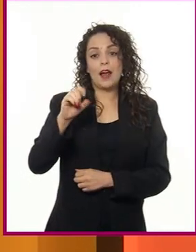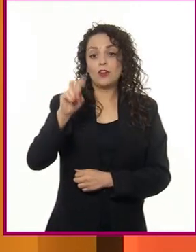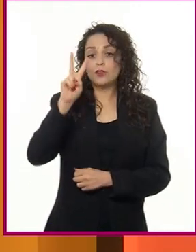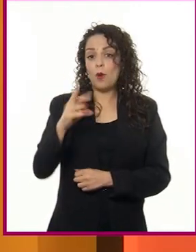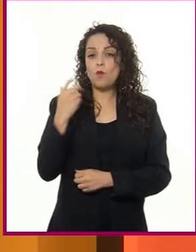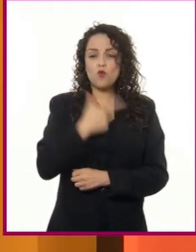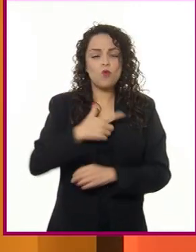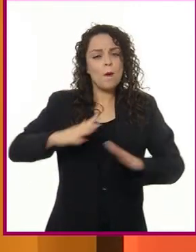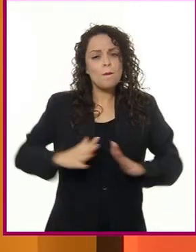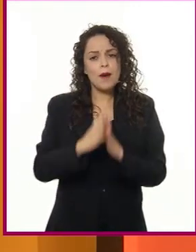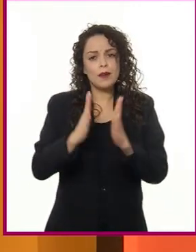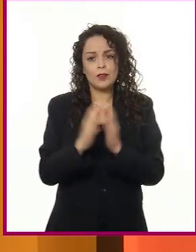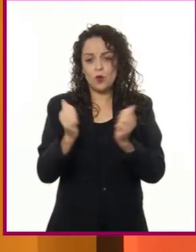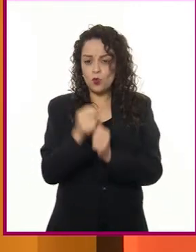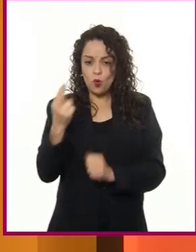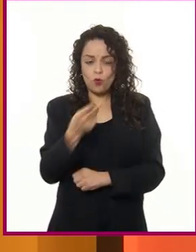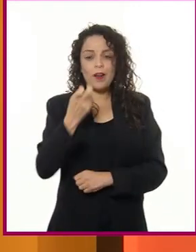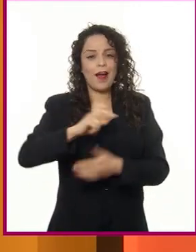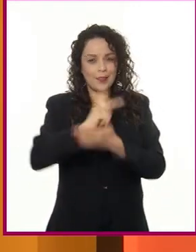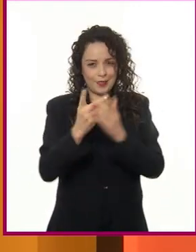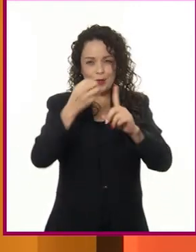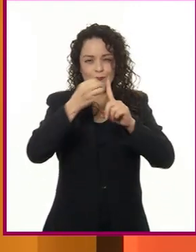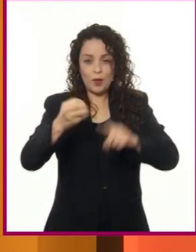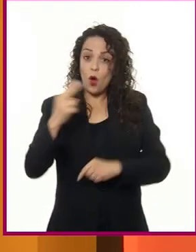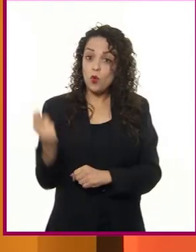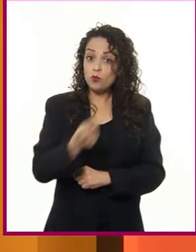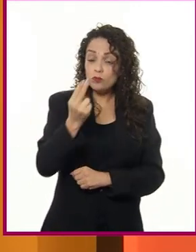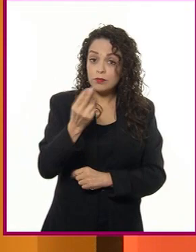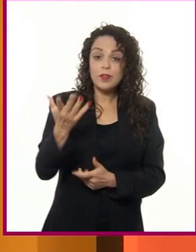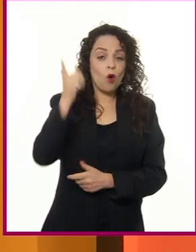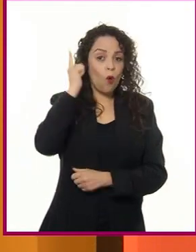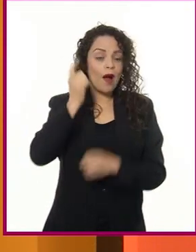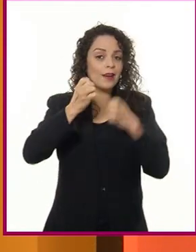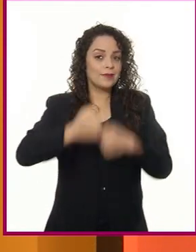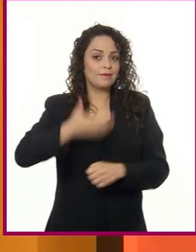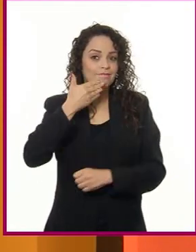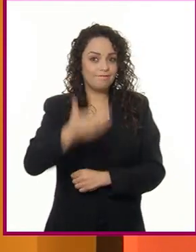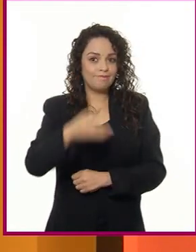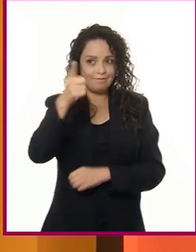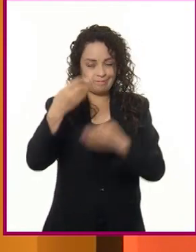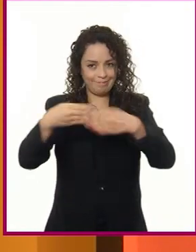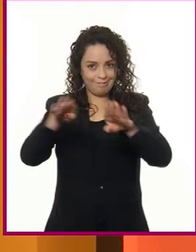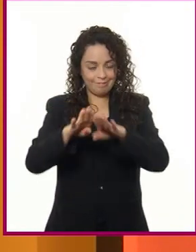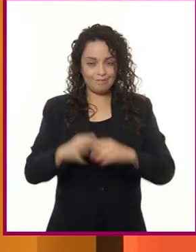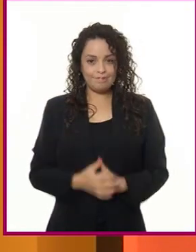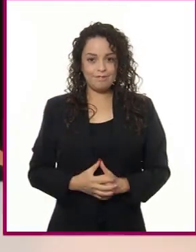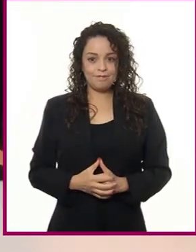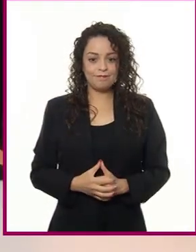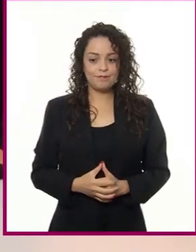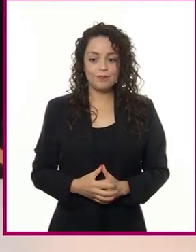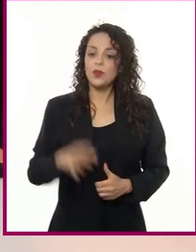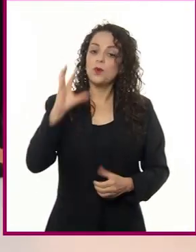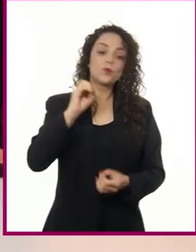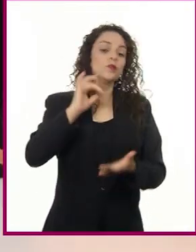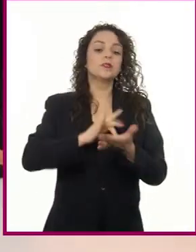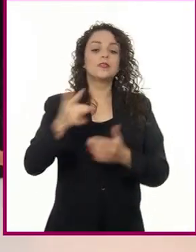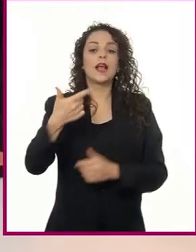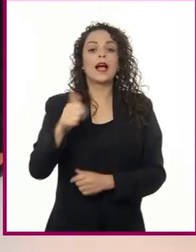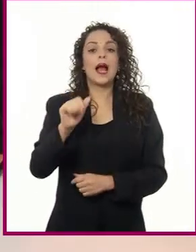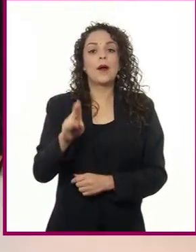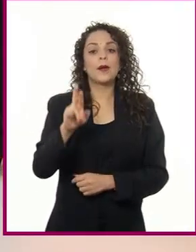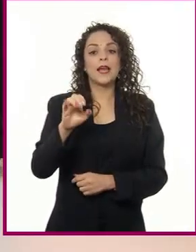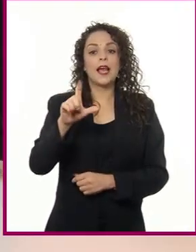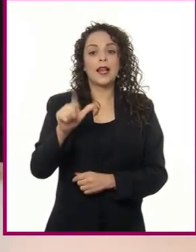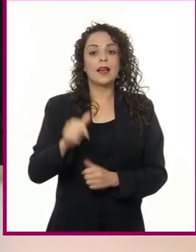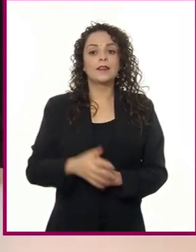ustedes en esta sesión. Y ustedes, jóvenes, espero se encuentren bien allá en casa. Muchas gracias, Gabriela.